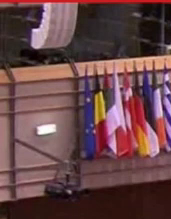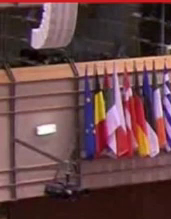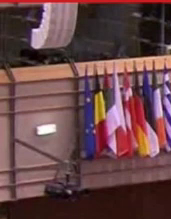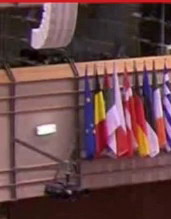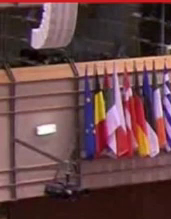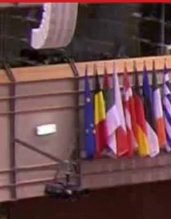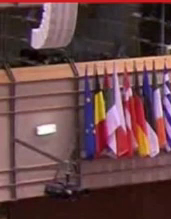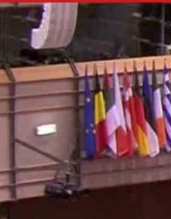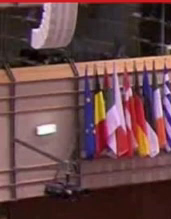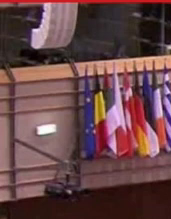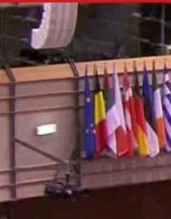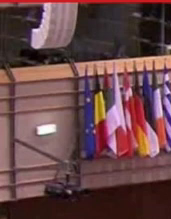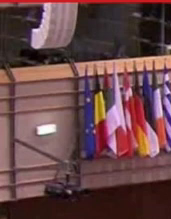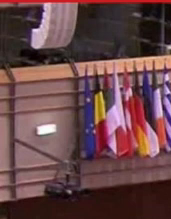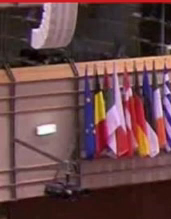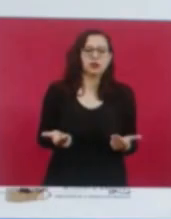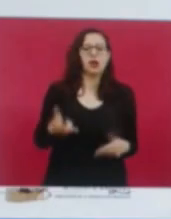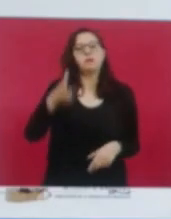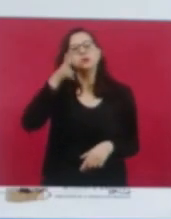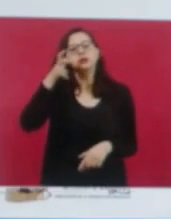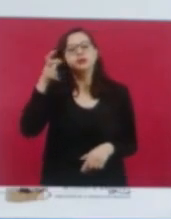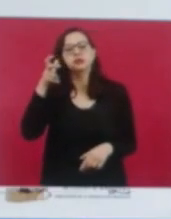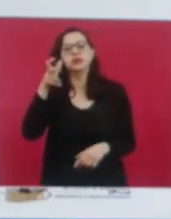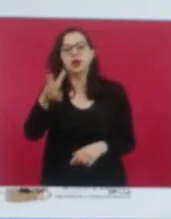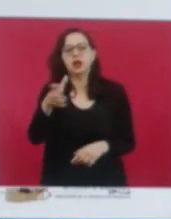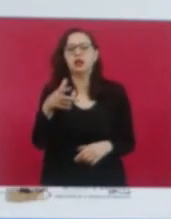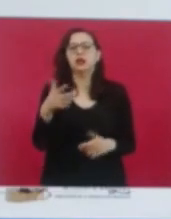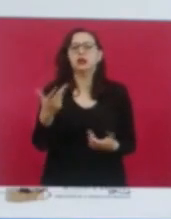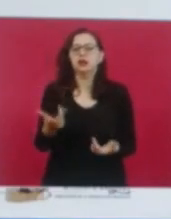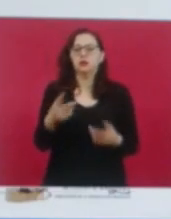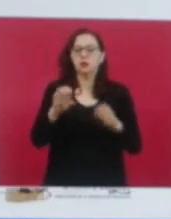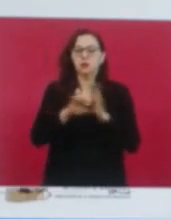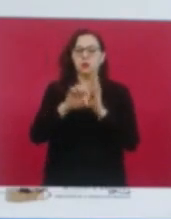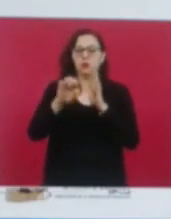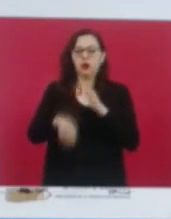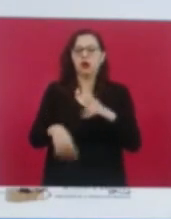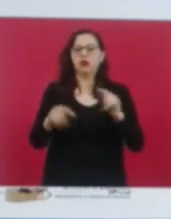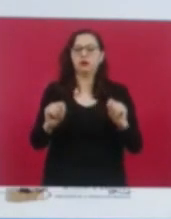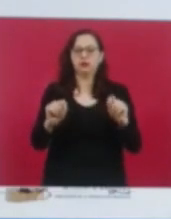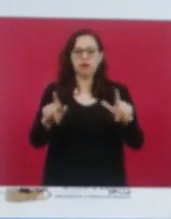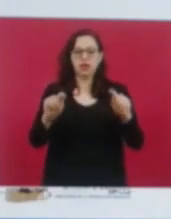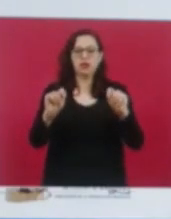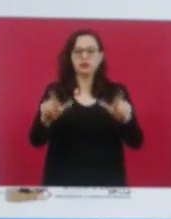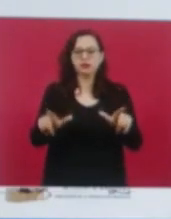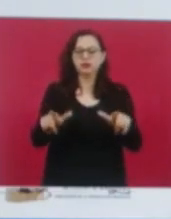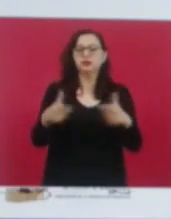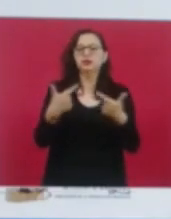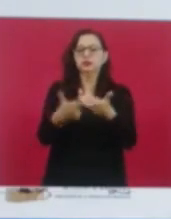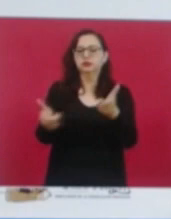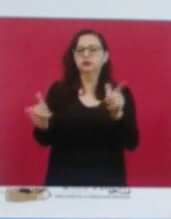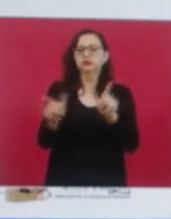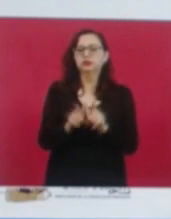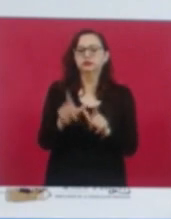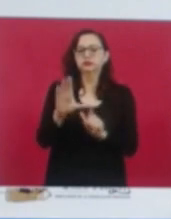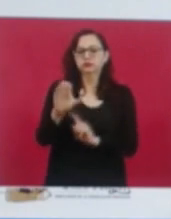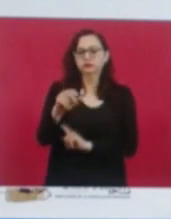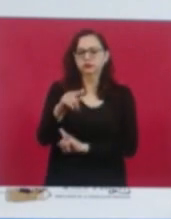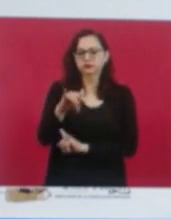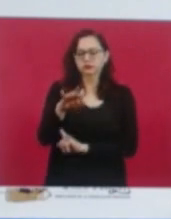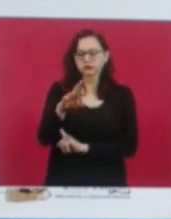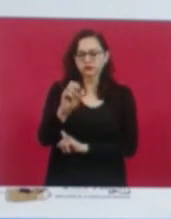todos los parlamentos el espacio a la derecha y a la ultraderecha significa perder el avance histórico de